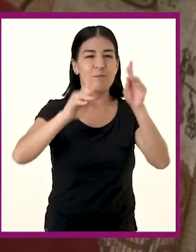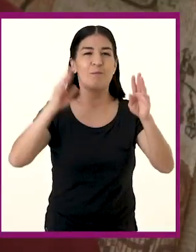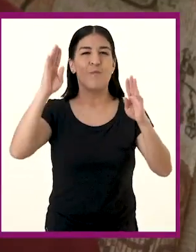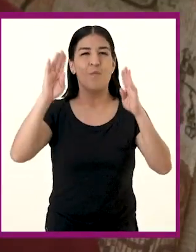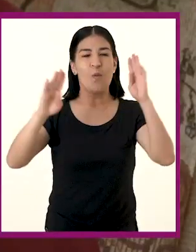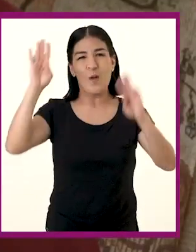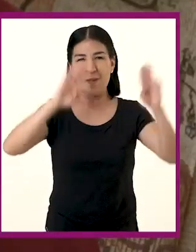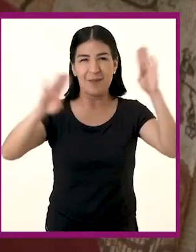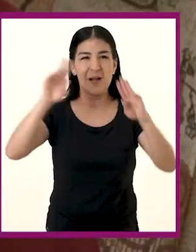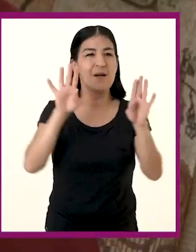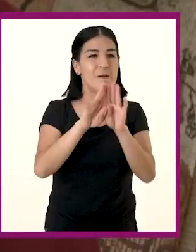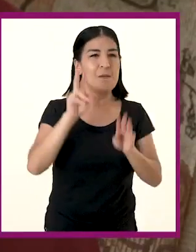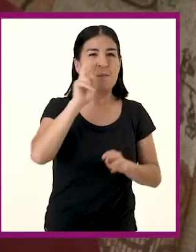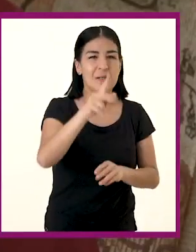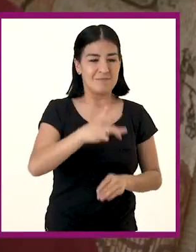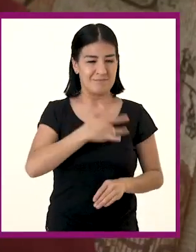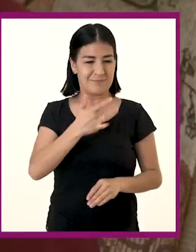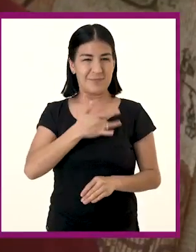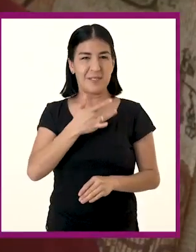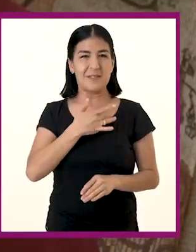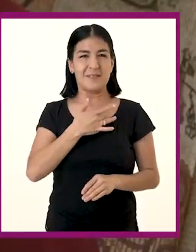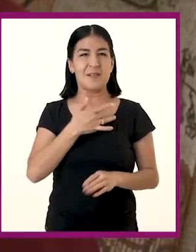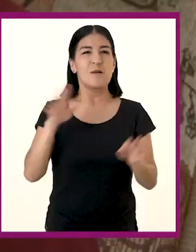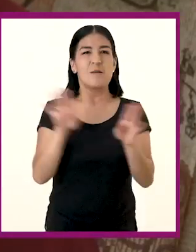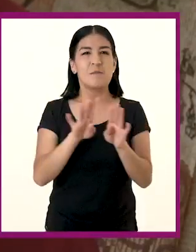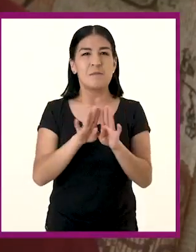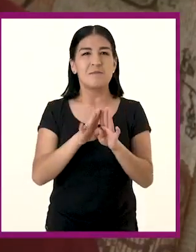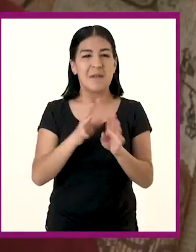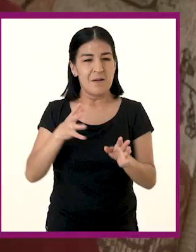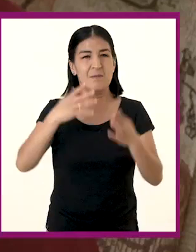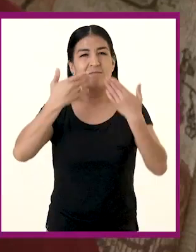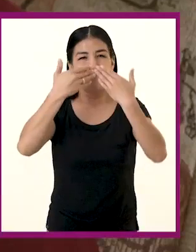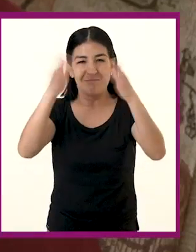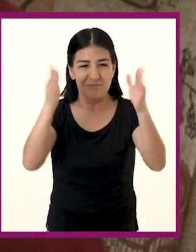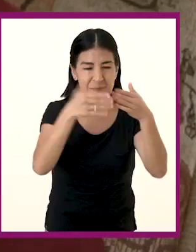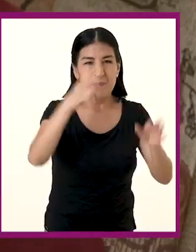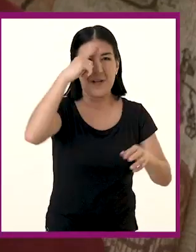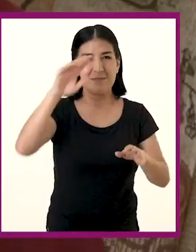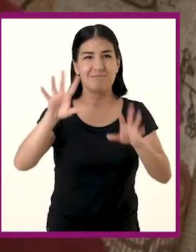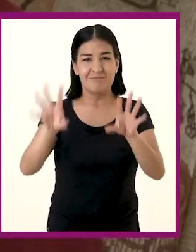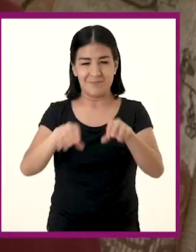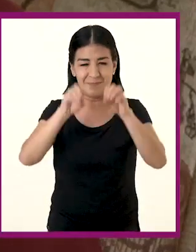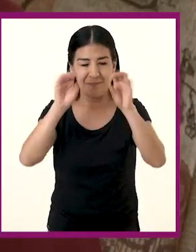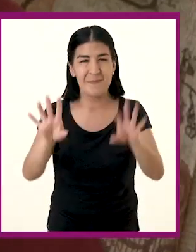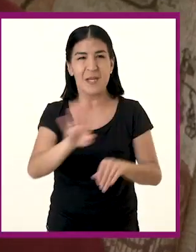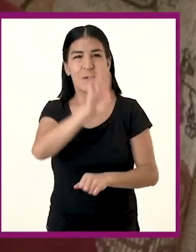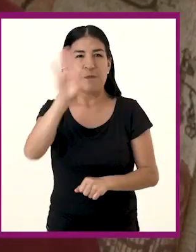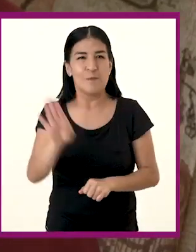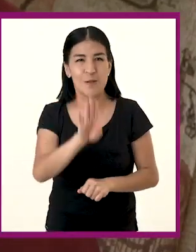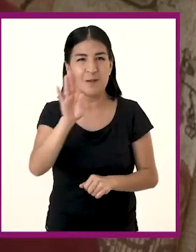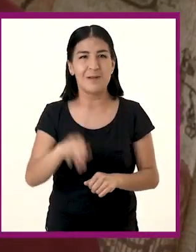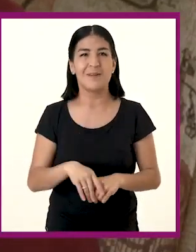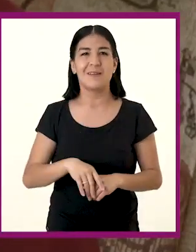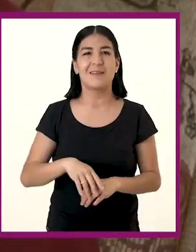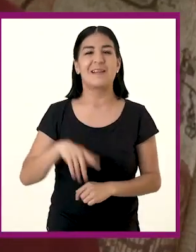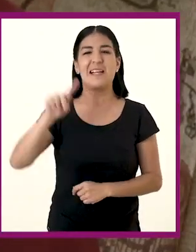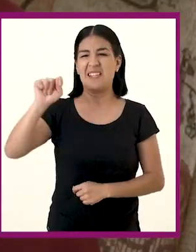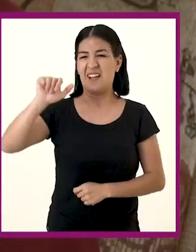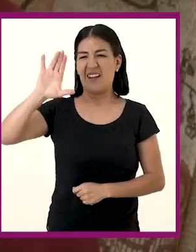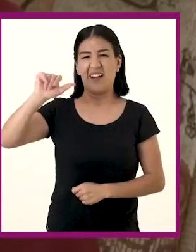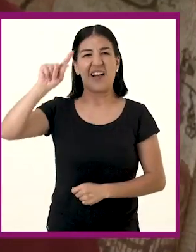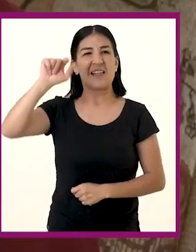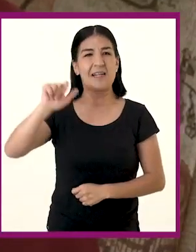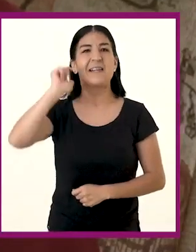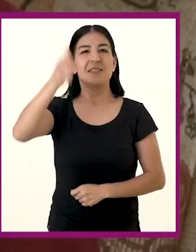Sagrada, que pues bueno, le da bastantes elementos para abrir los chakras y poder iluminarse. Hasta